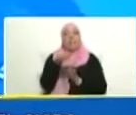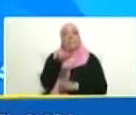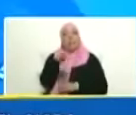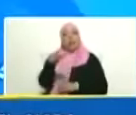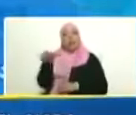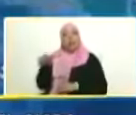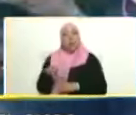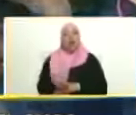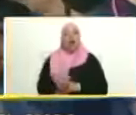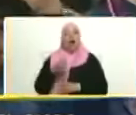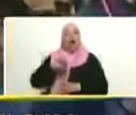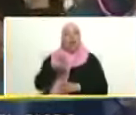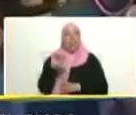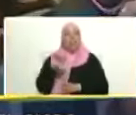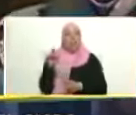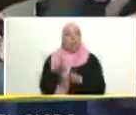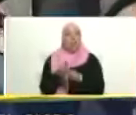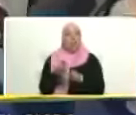efectiva.